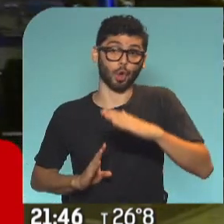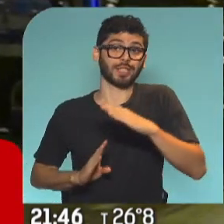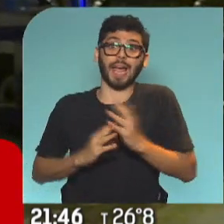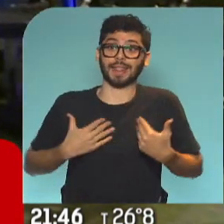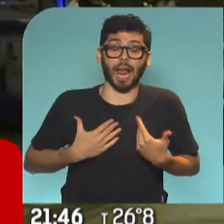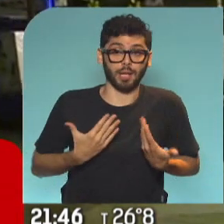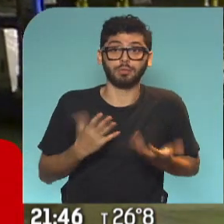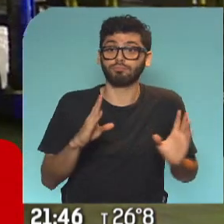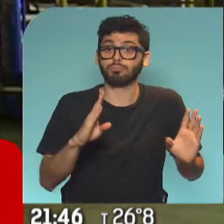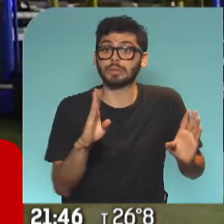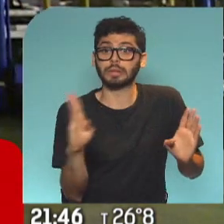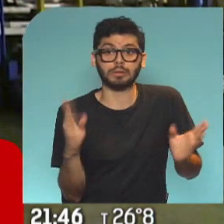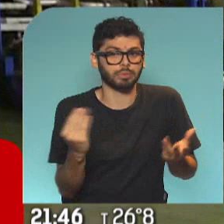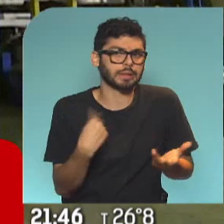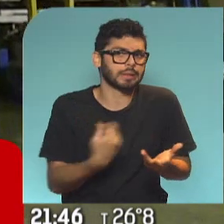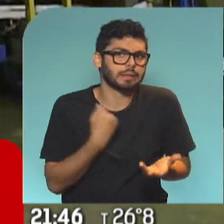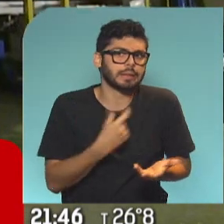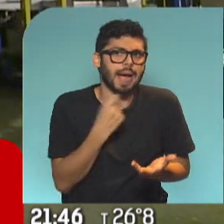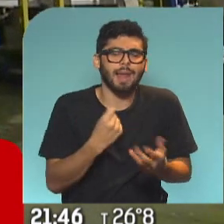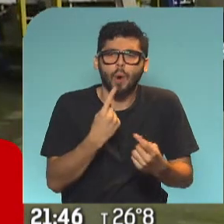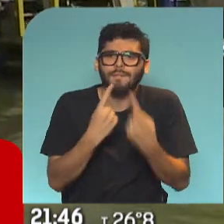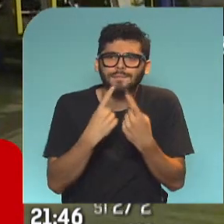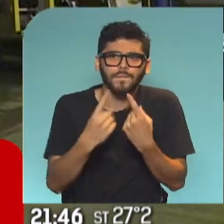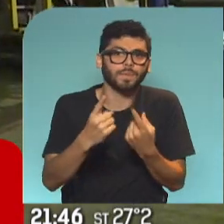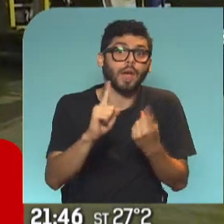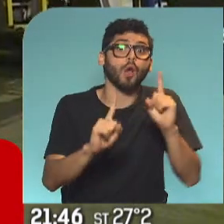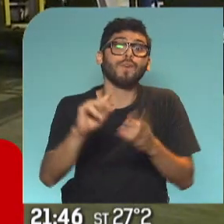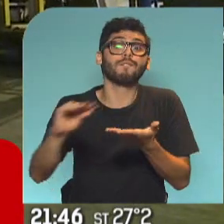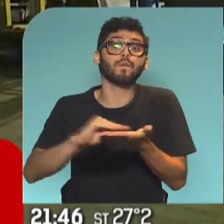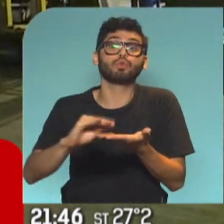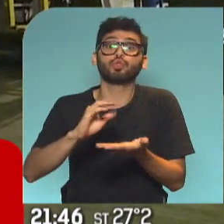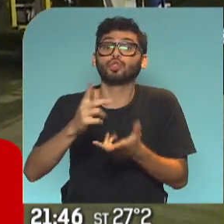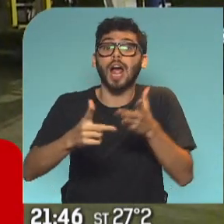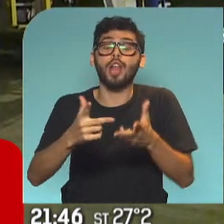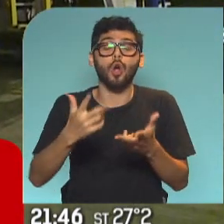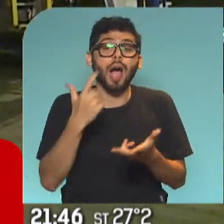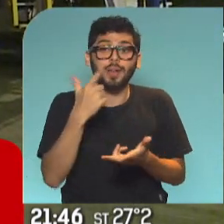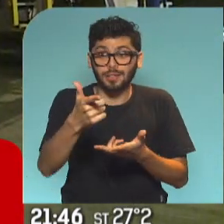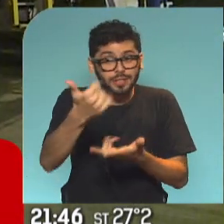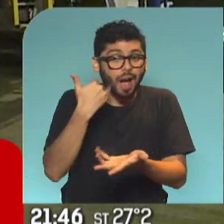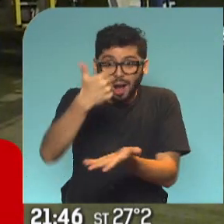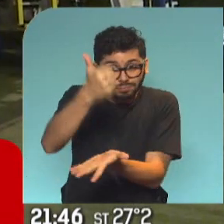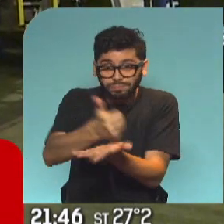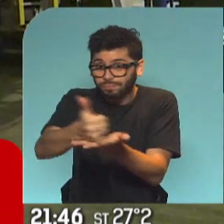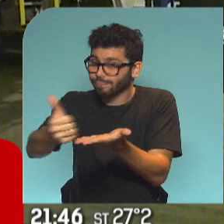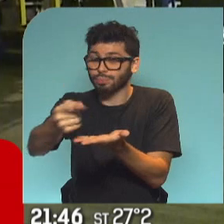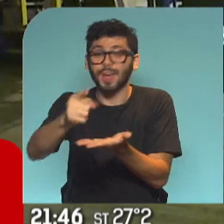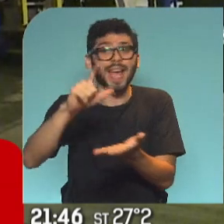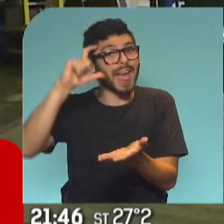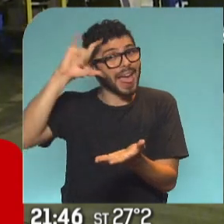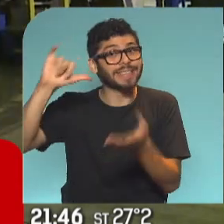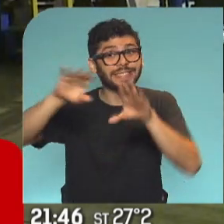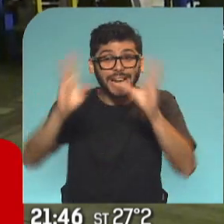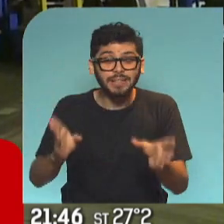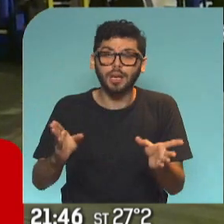justamente porque queremos tener la posibilidad de escuchar la palabra de algunos de los funcionarios que están allí en Ezeiza, ante la llegada